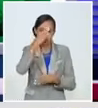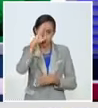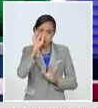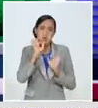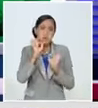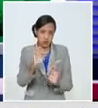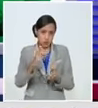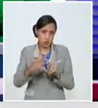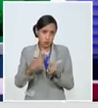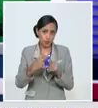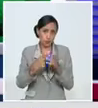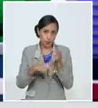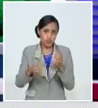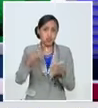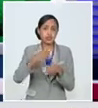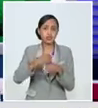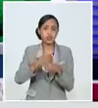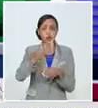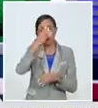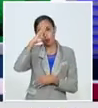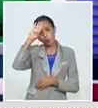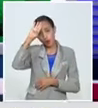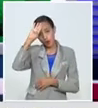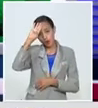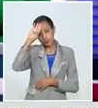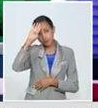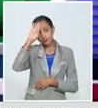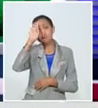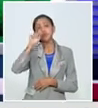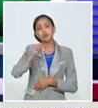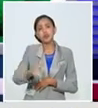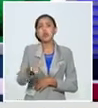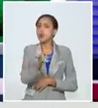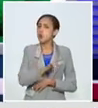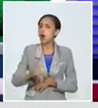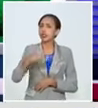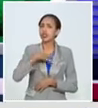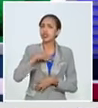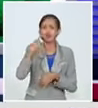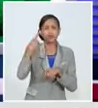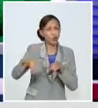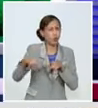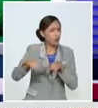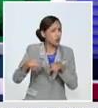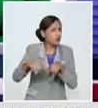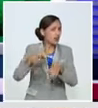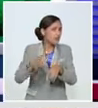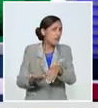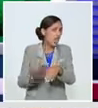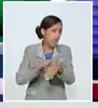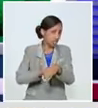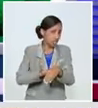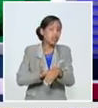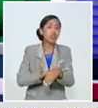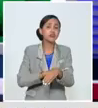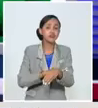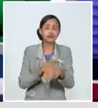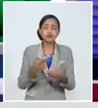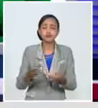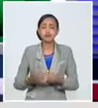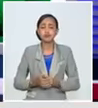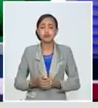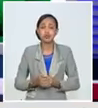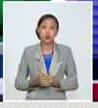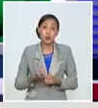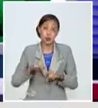provincia, también con un grupo de comorbilidades que lo hacían